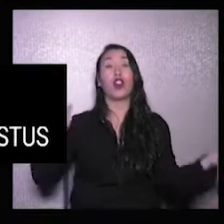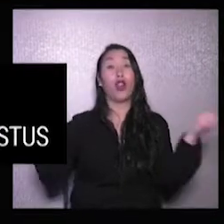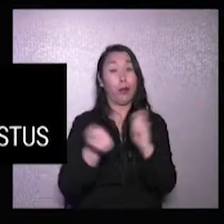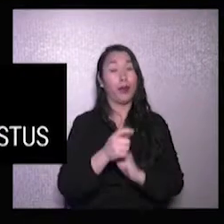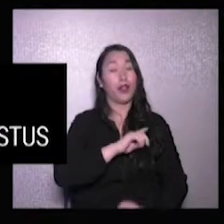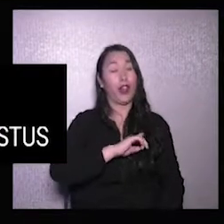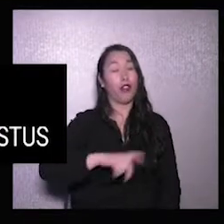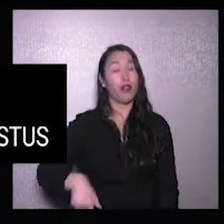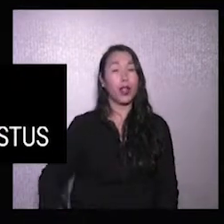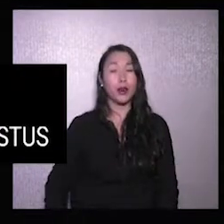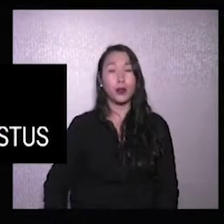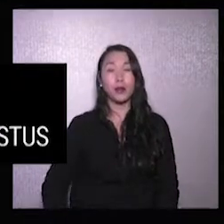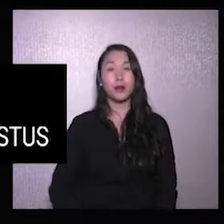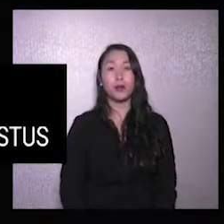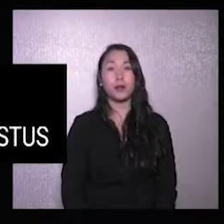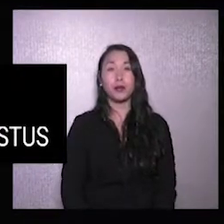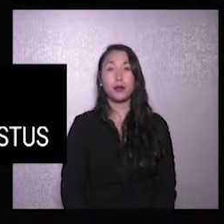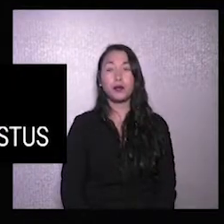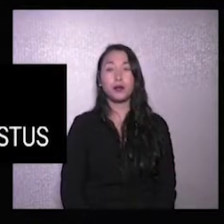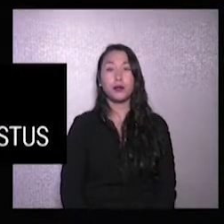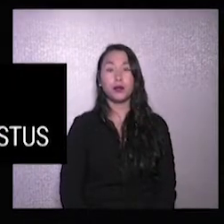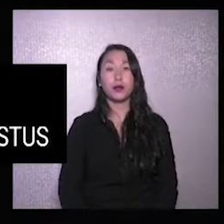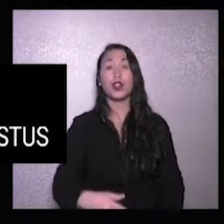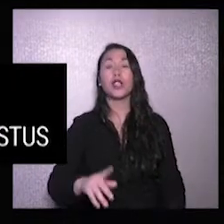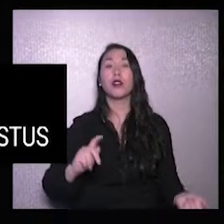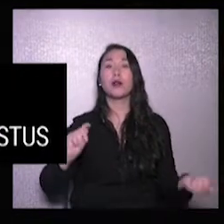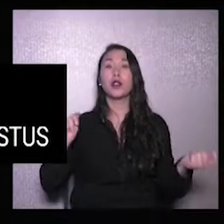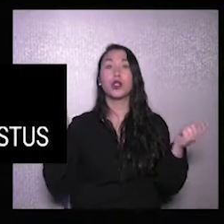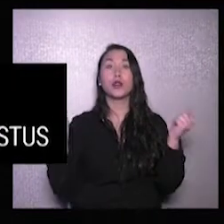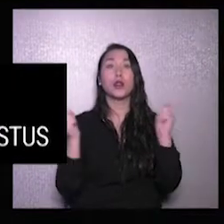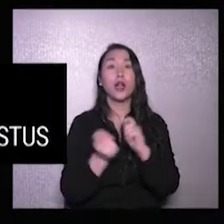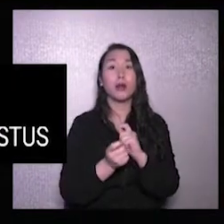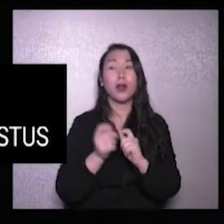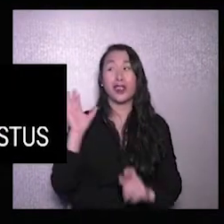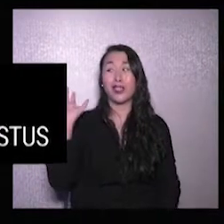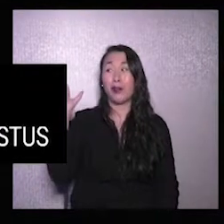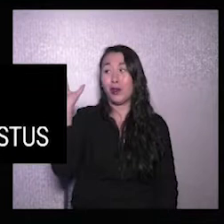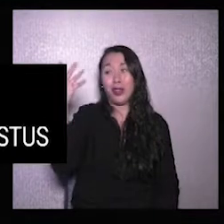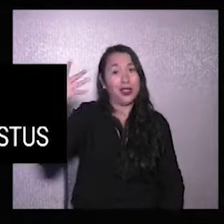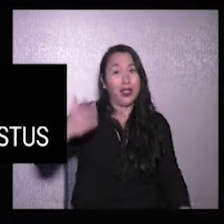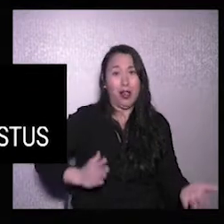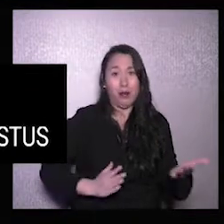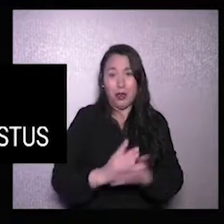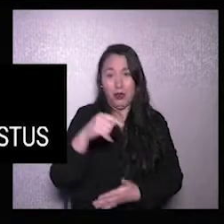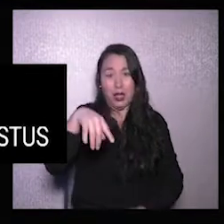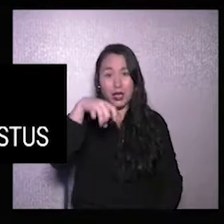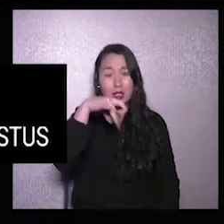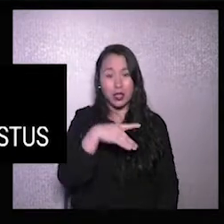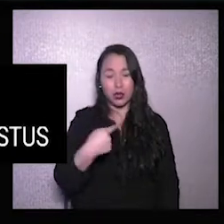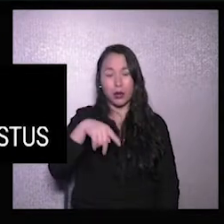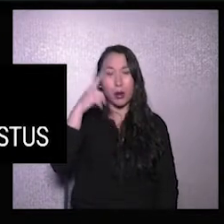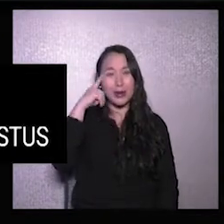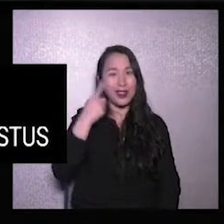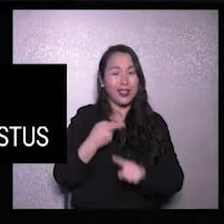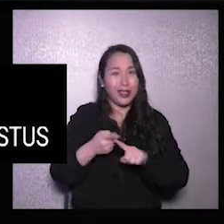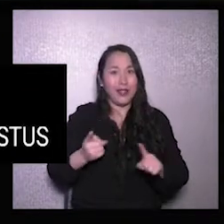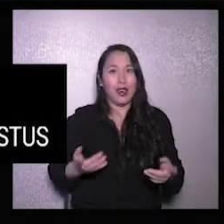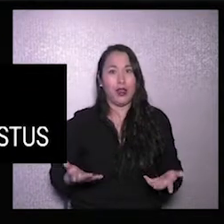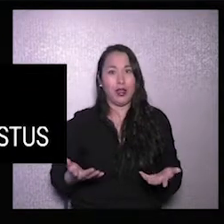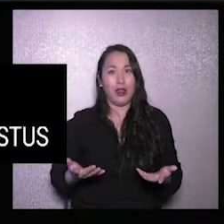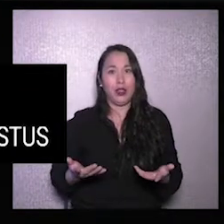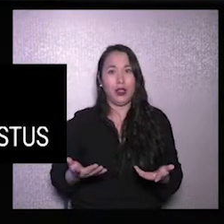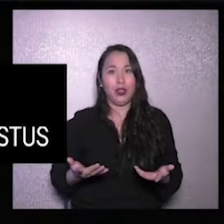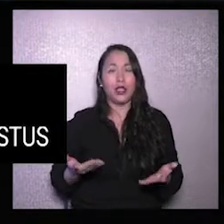gobierno. Estamos ante un cambio, ¿no es cierto?, epidemiológico que ya está instalado en nuestro país y tenemos que pensar en formas distintas